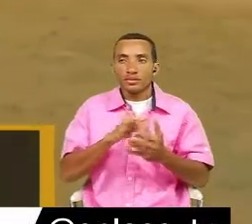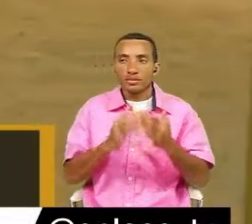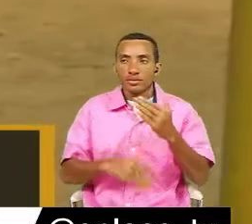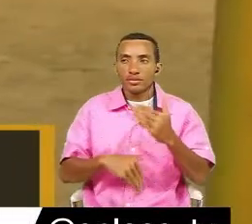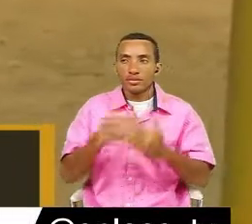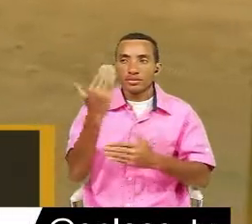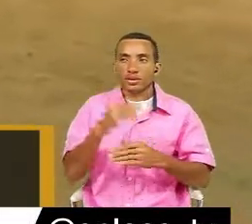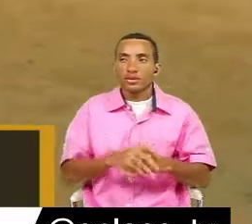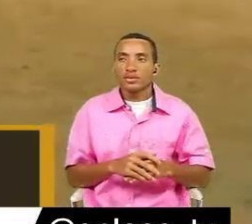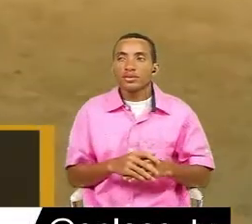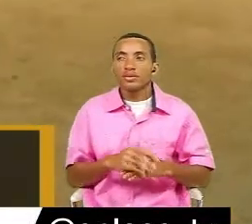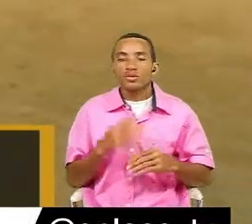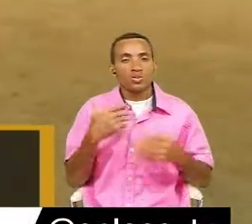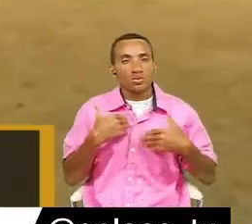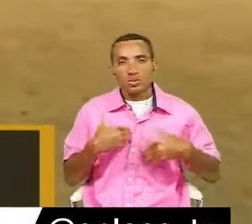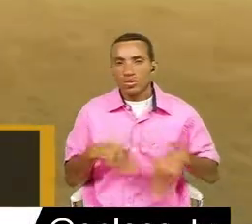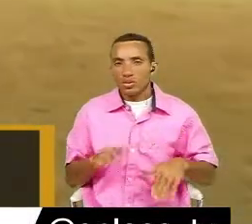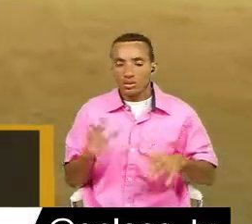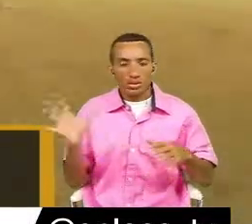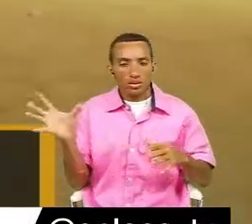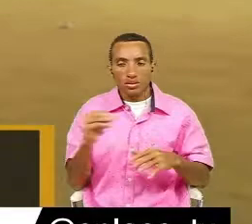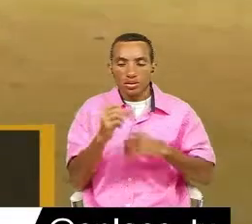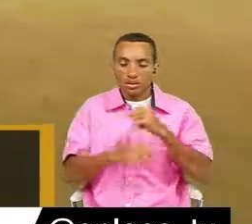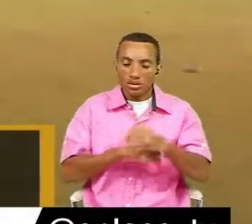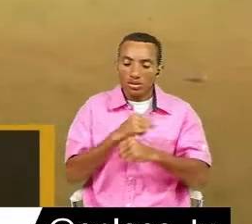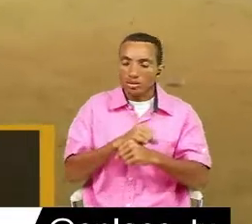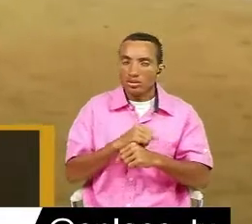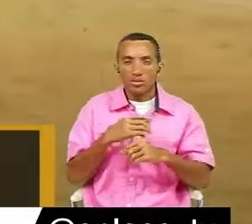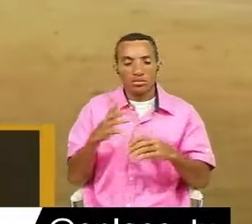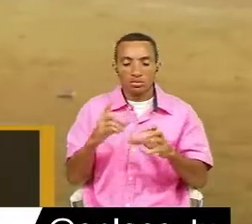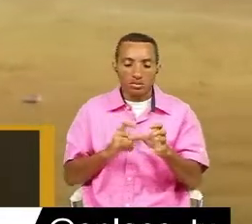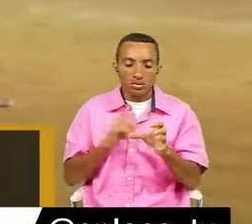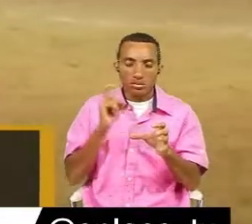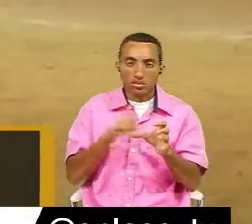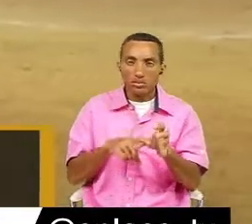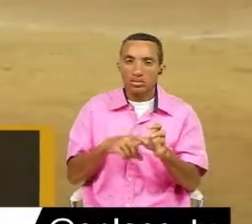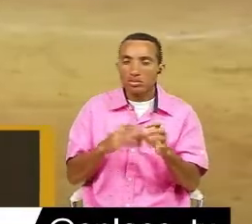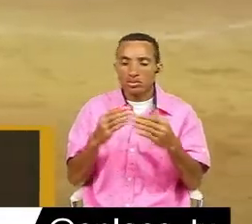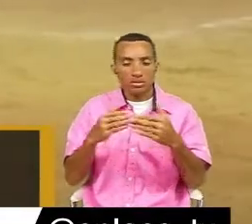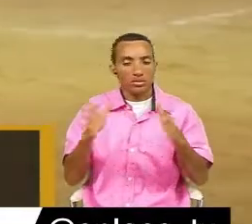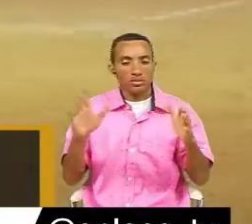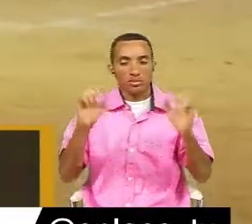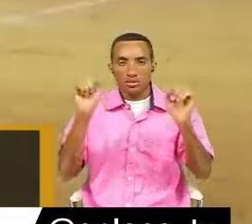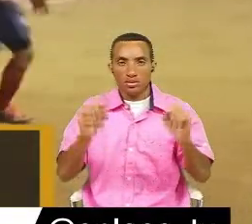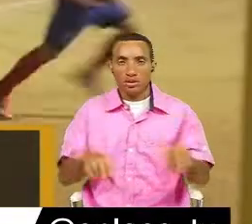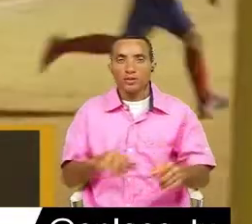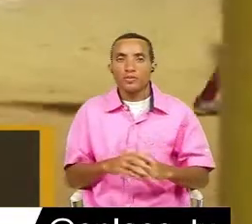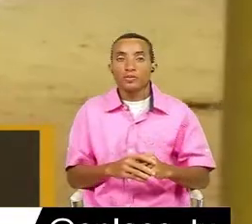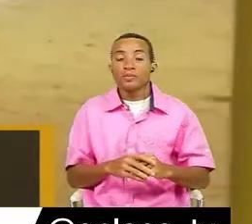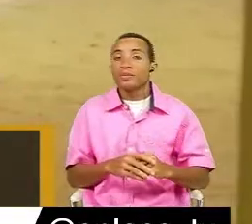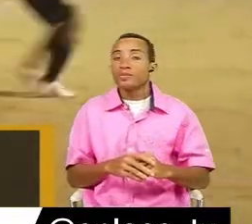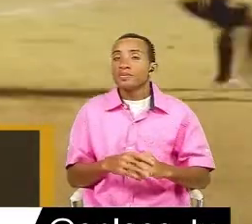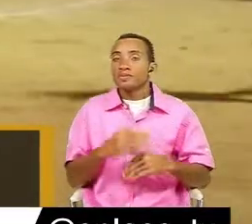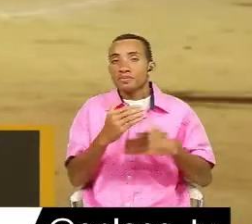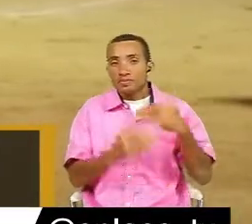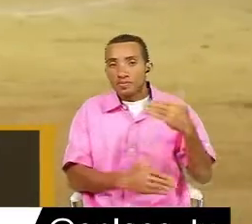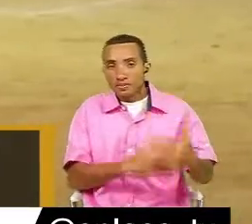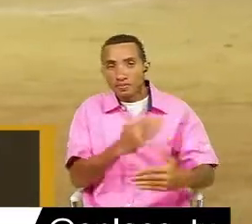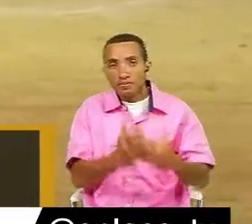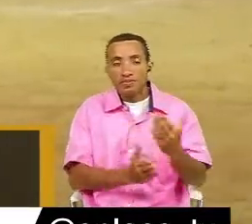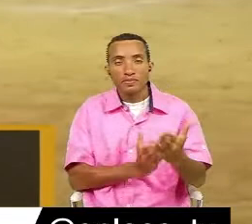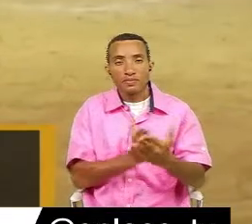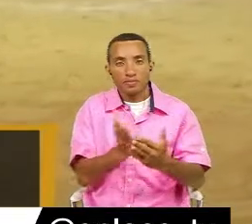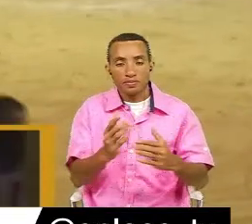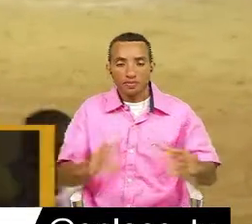campeonato categoría abierta para el 29 de julio. Las inscripciones se encuentran abiertas. De manera constante en este escenario